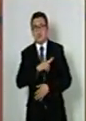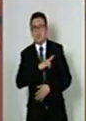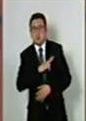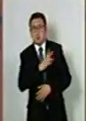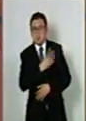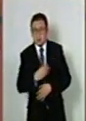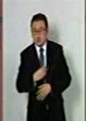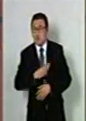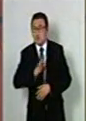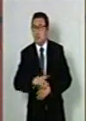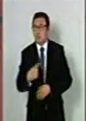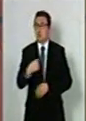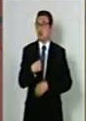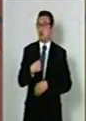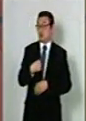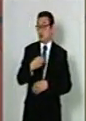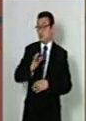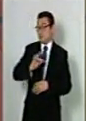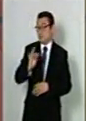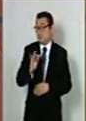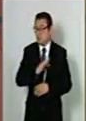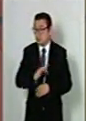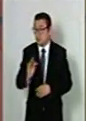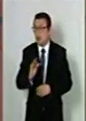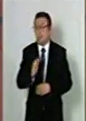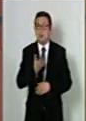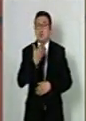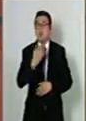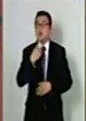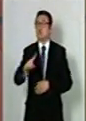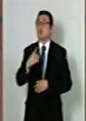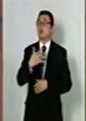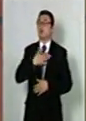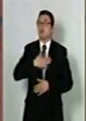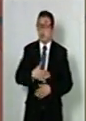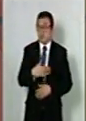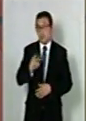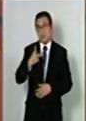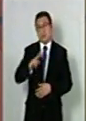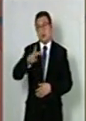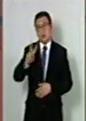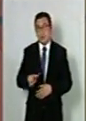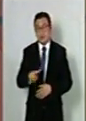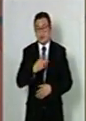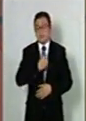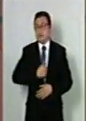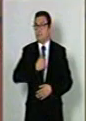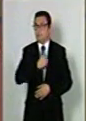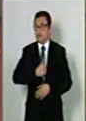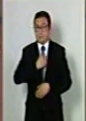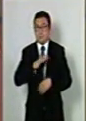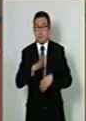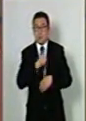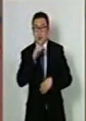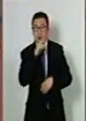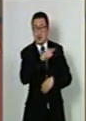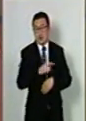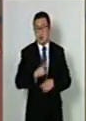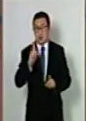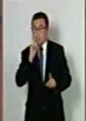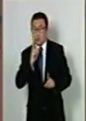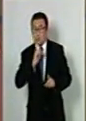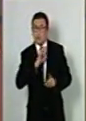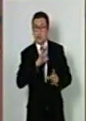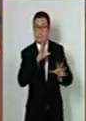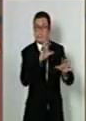justicia, la cual, lamentablemente, quiero decirles, se detuvo a la autora intelectual,